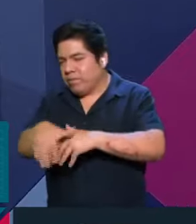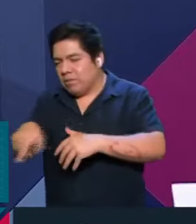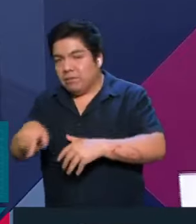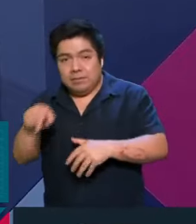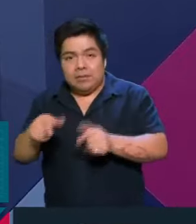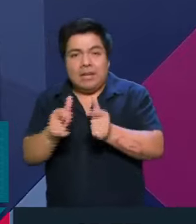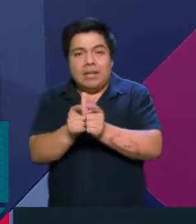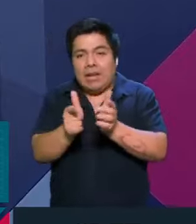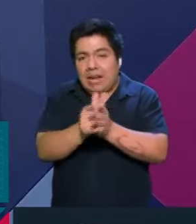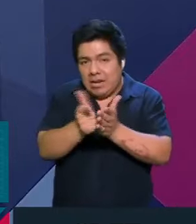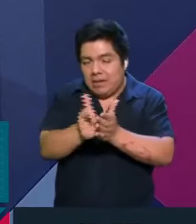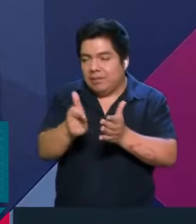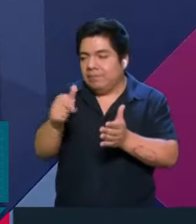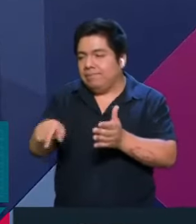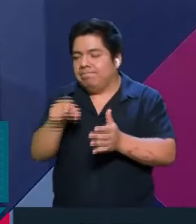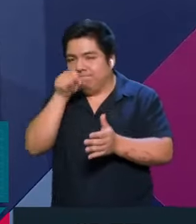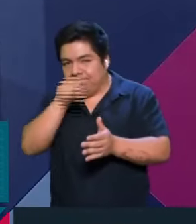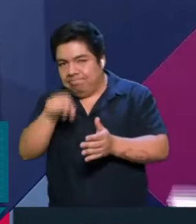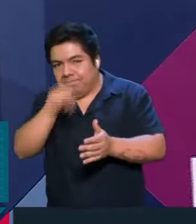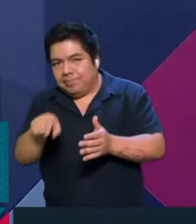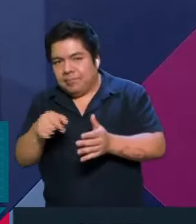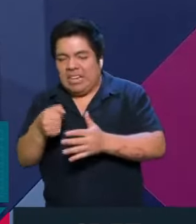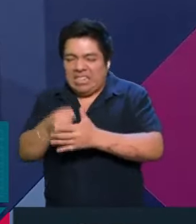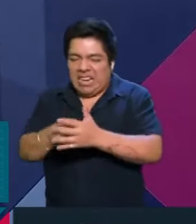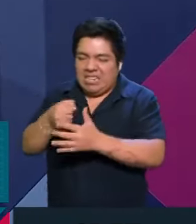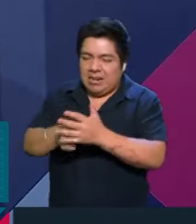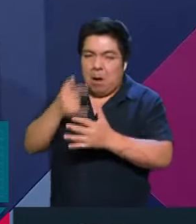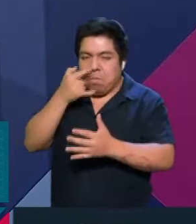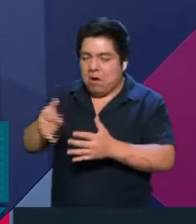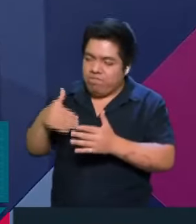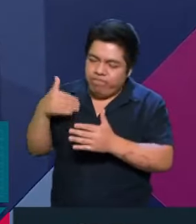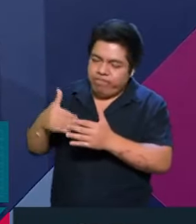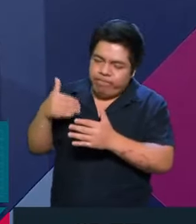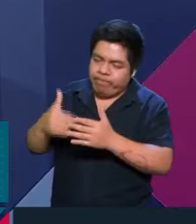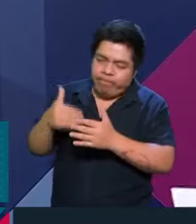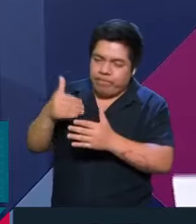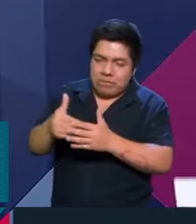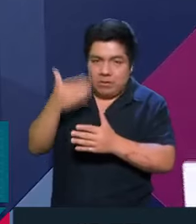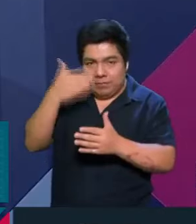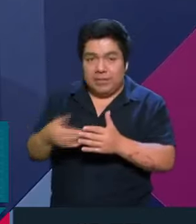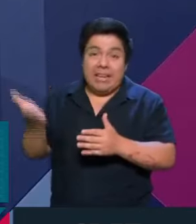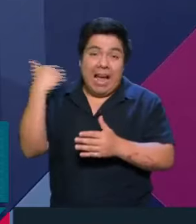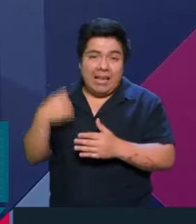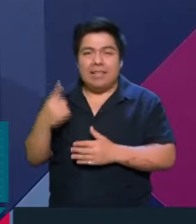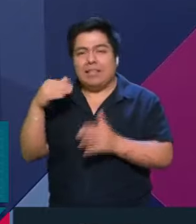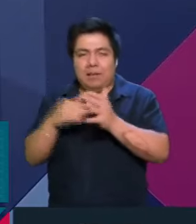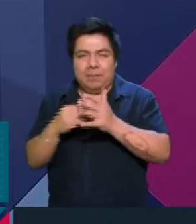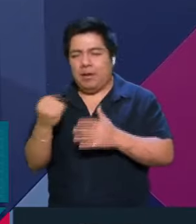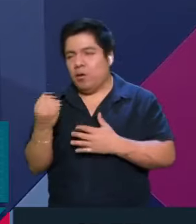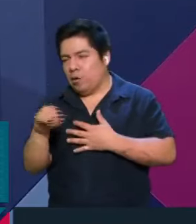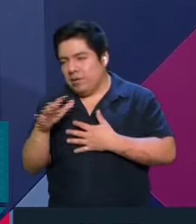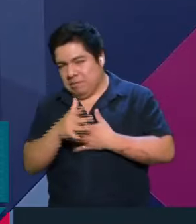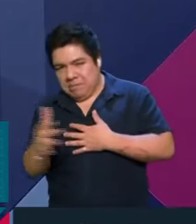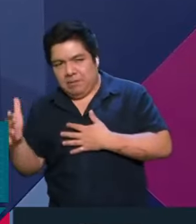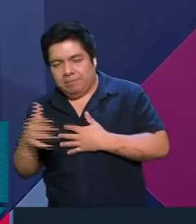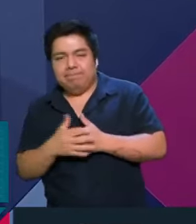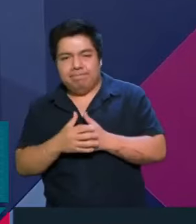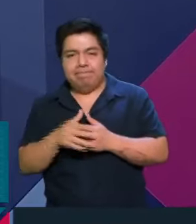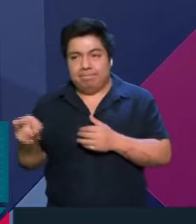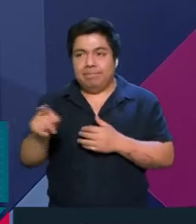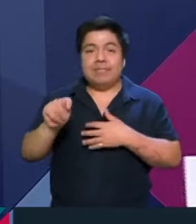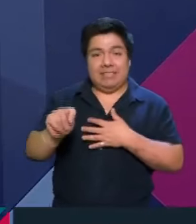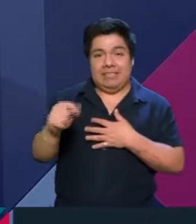es también un resumen de esas insurgencias procedentes del siglo XX, ¿no? No en balde, el taller